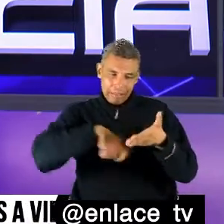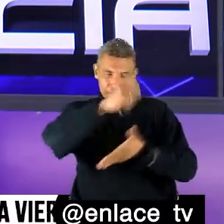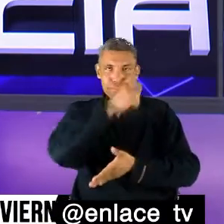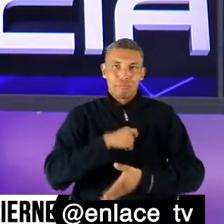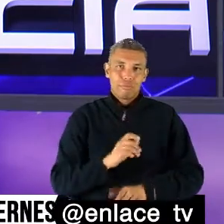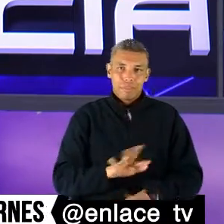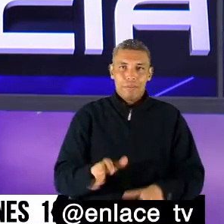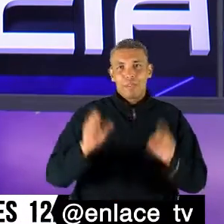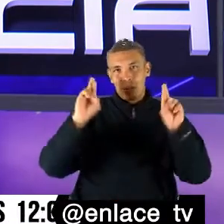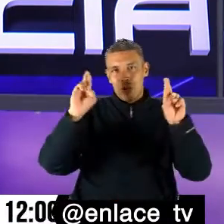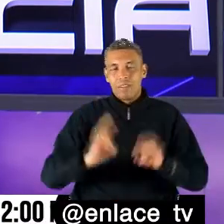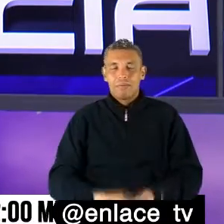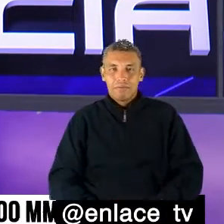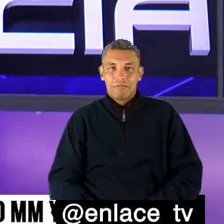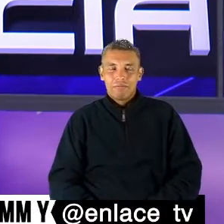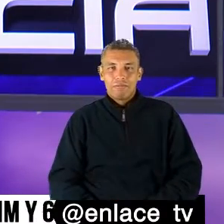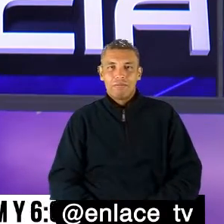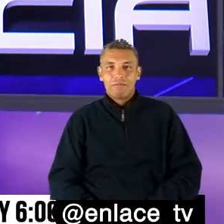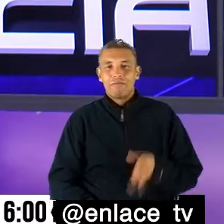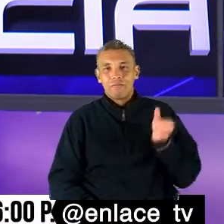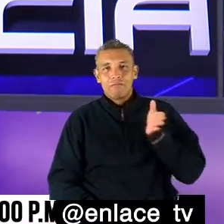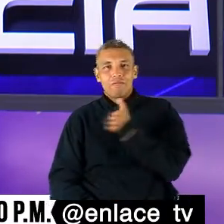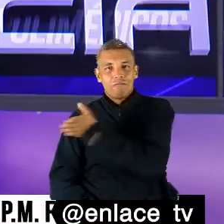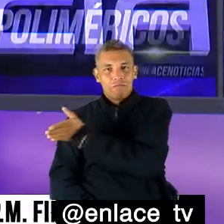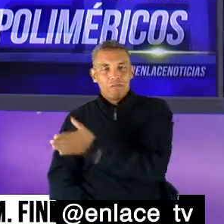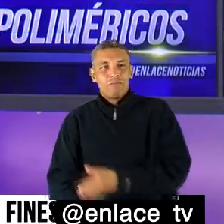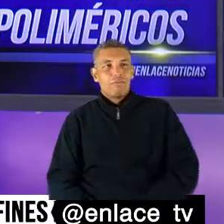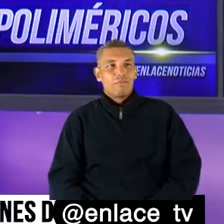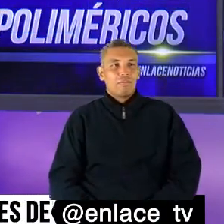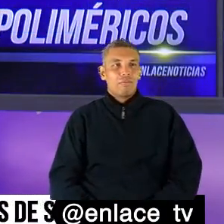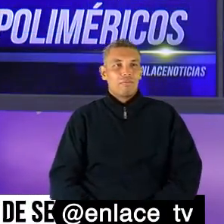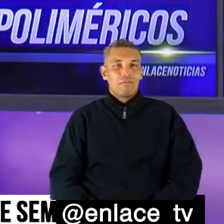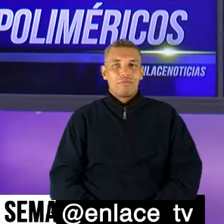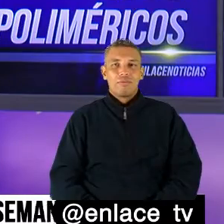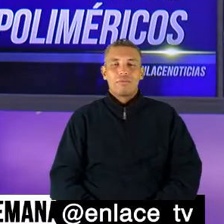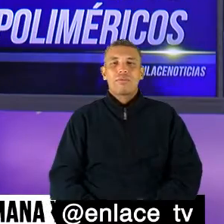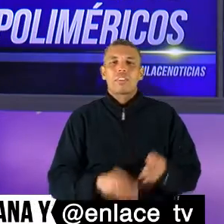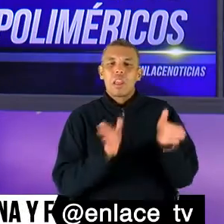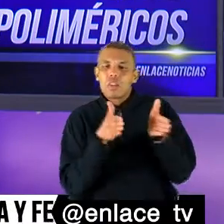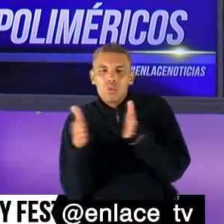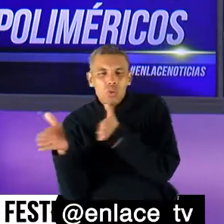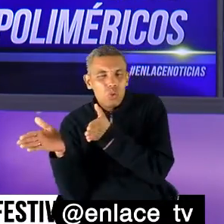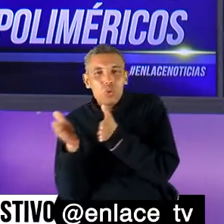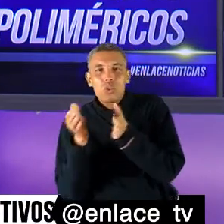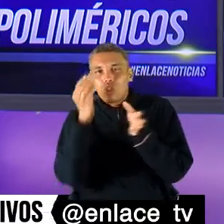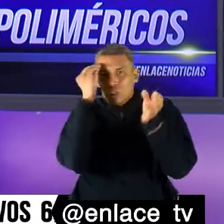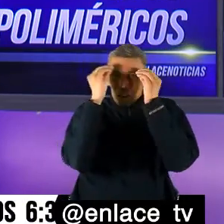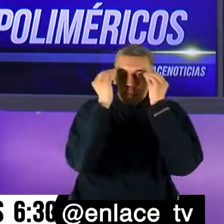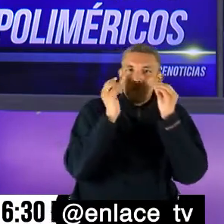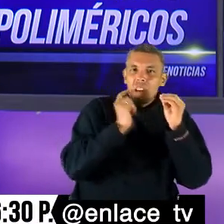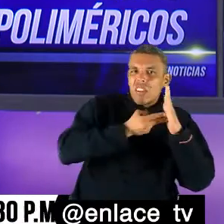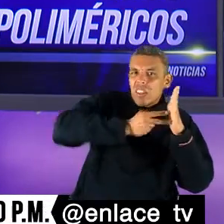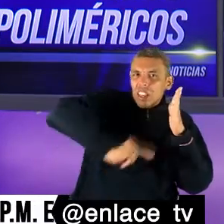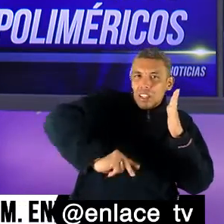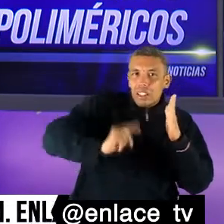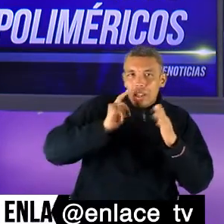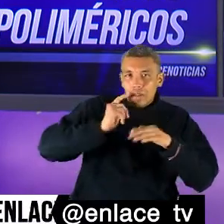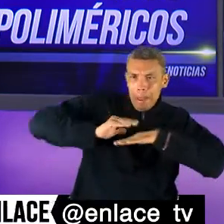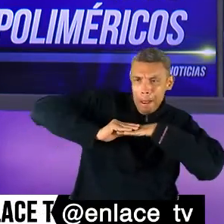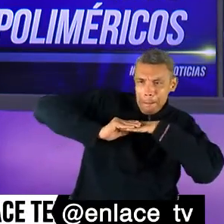2016-2019. Y durante este fin de semana estarán abiertas las inscripciones para el curso de aprendizaje técnica en pisos polimericos